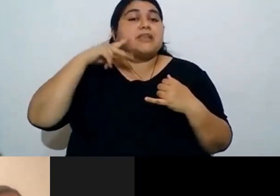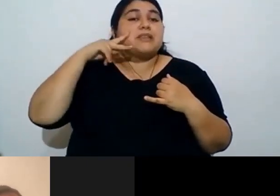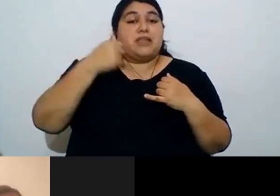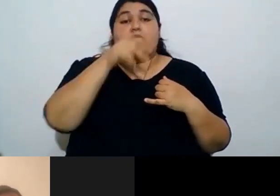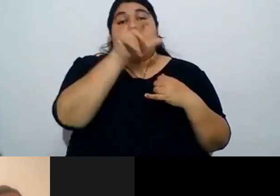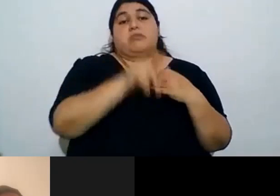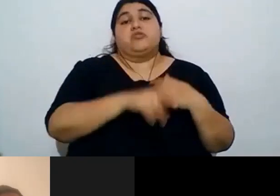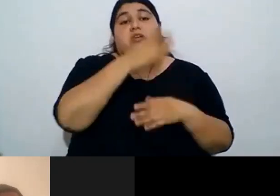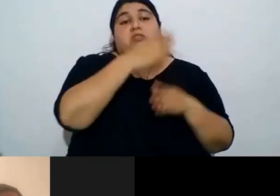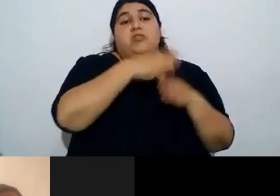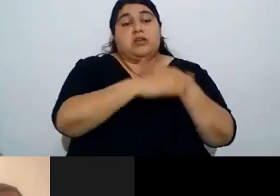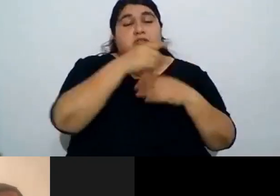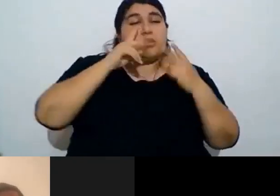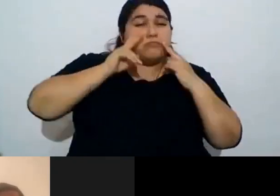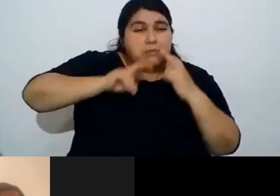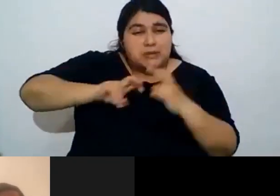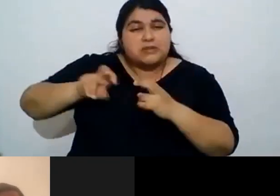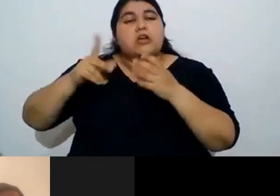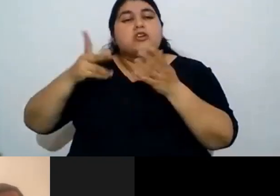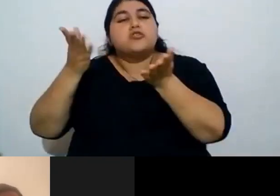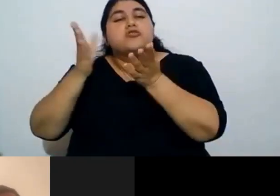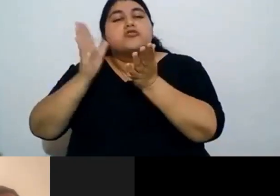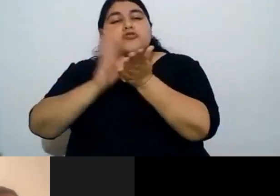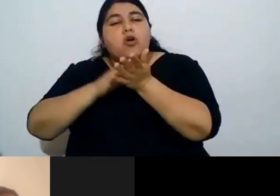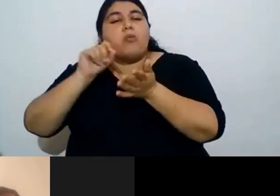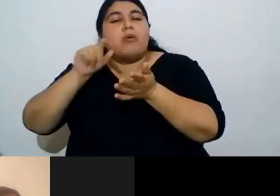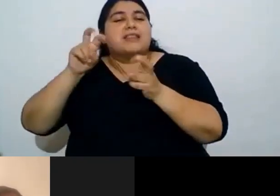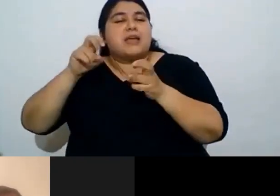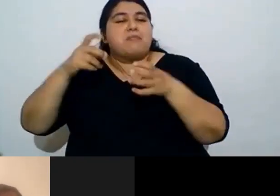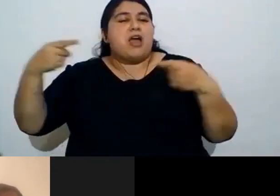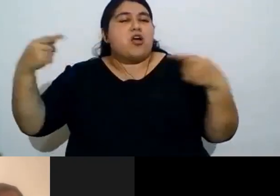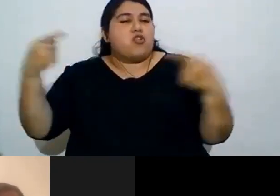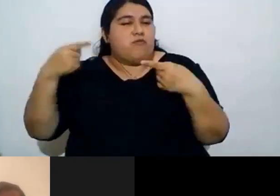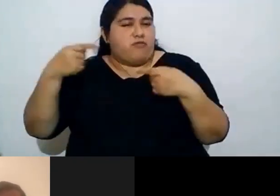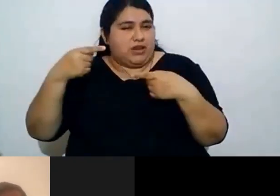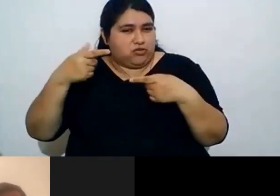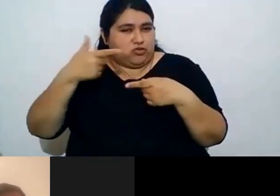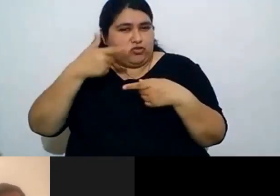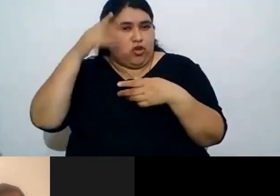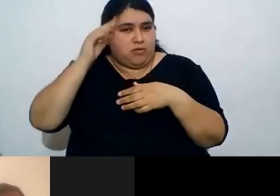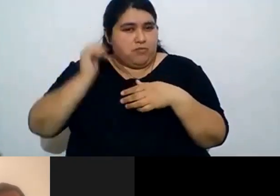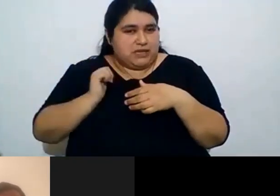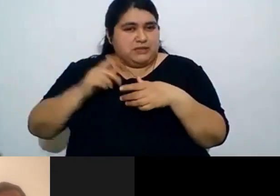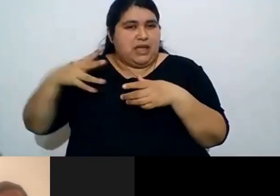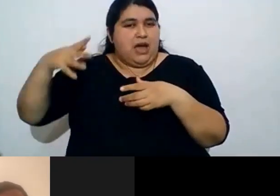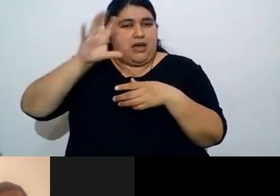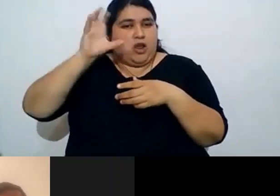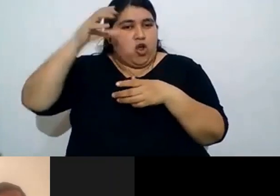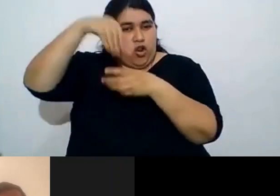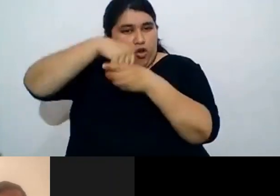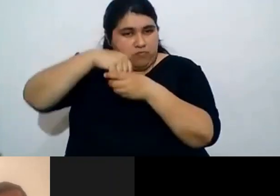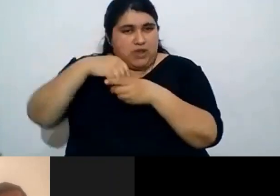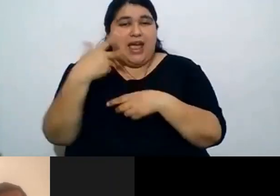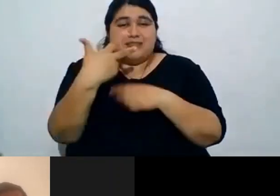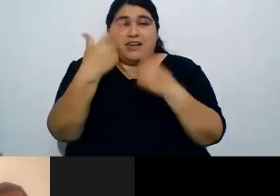el conflicto armado en Colombia y nos dice tres aspectos grandes a saber.